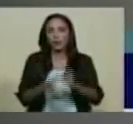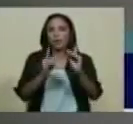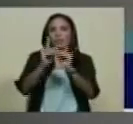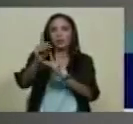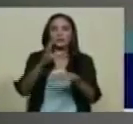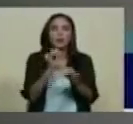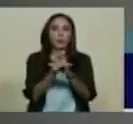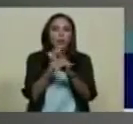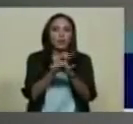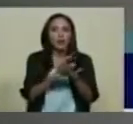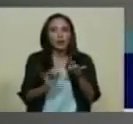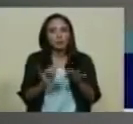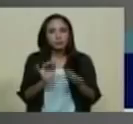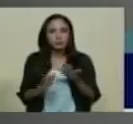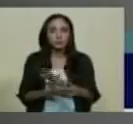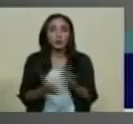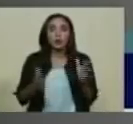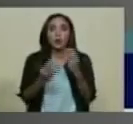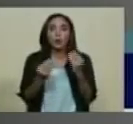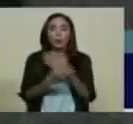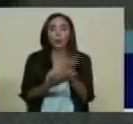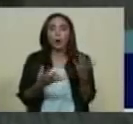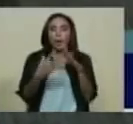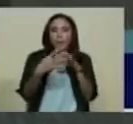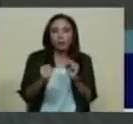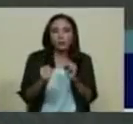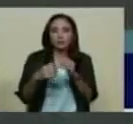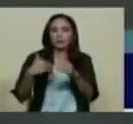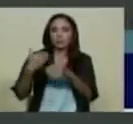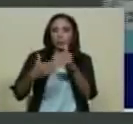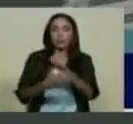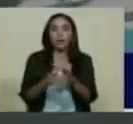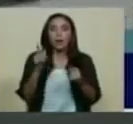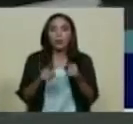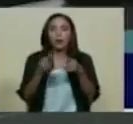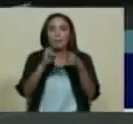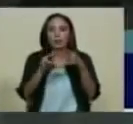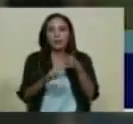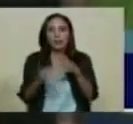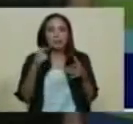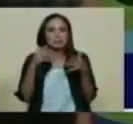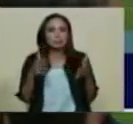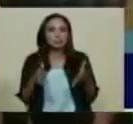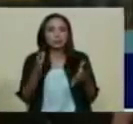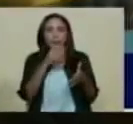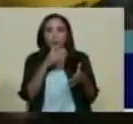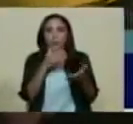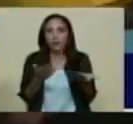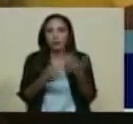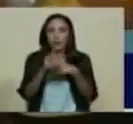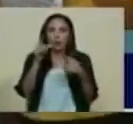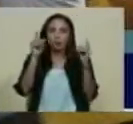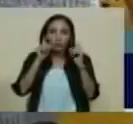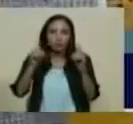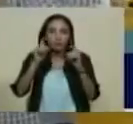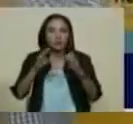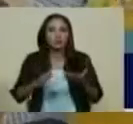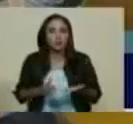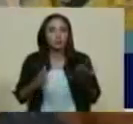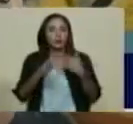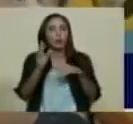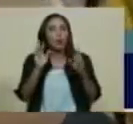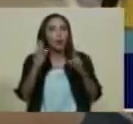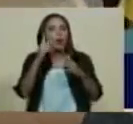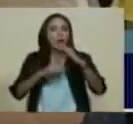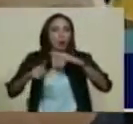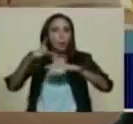aprendizaje especializado precisamente para aquellas carreras que quedaron en el aire, presidente, y donde estamos seguros que van a poder, en esos posgrados que